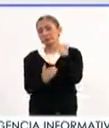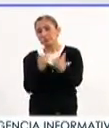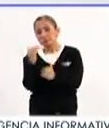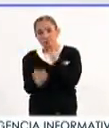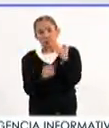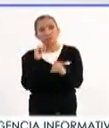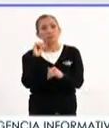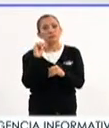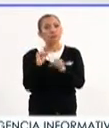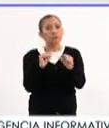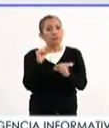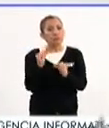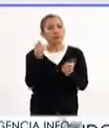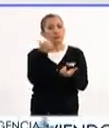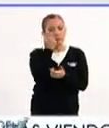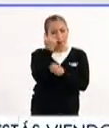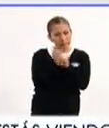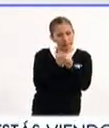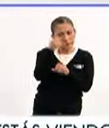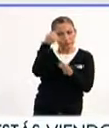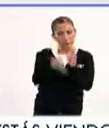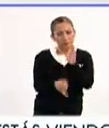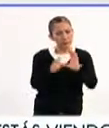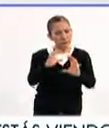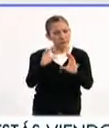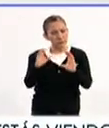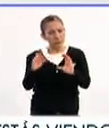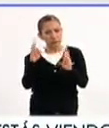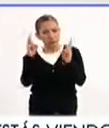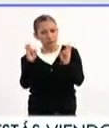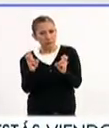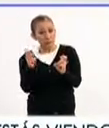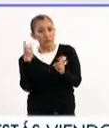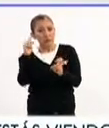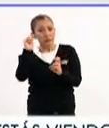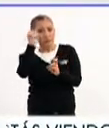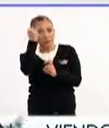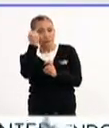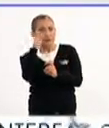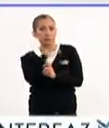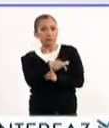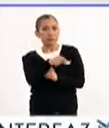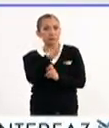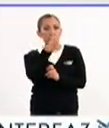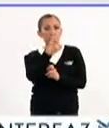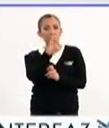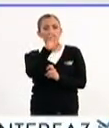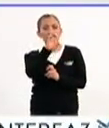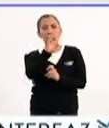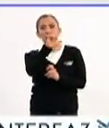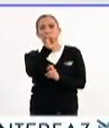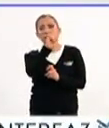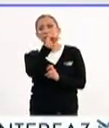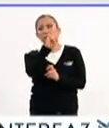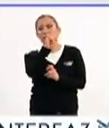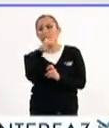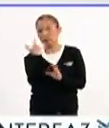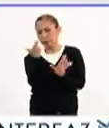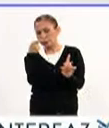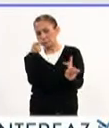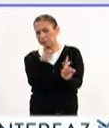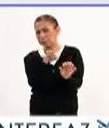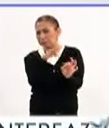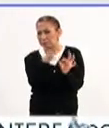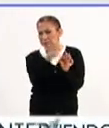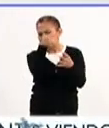fue estudiando más cuidadosamente este asunto con la teoría general de la relatividad, y se hicieron predicciones muy